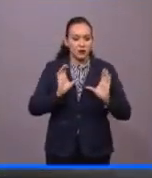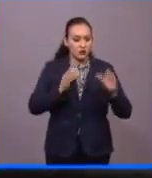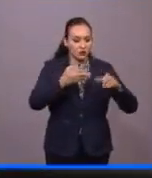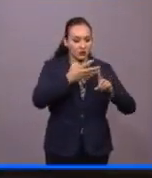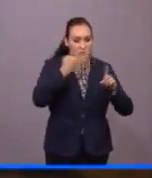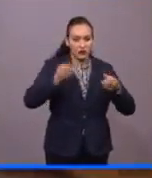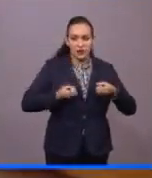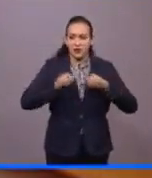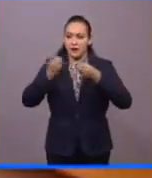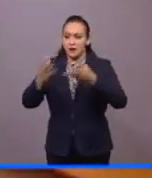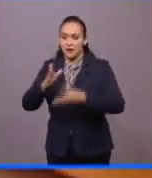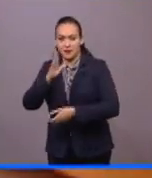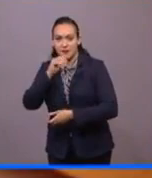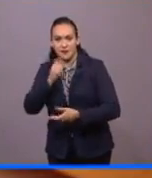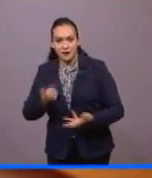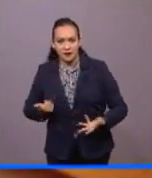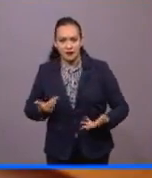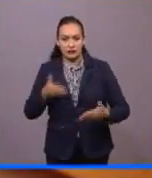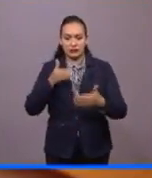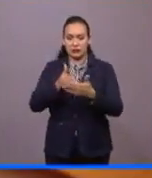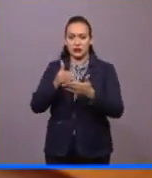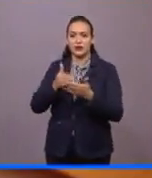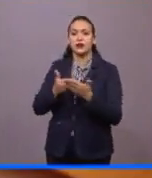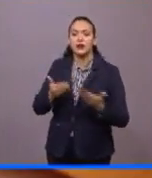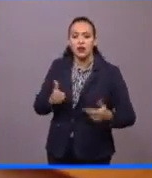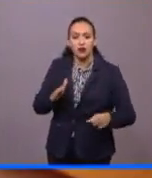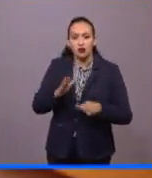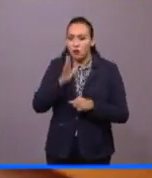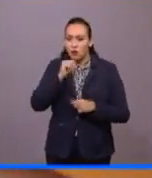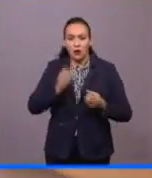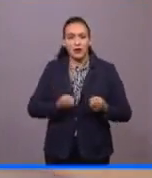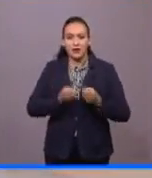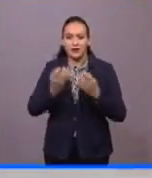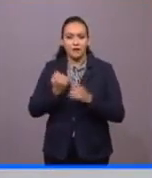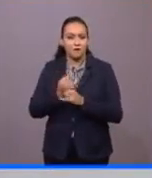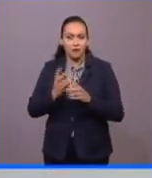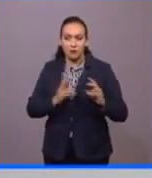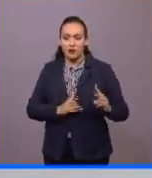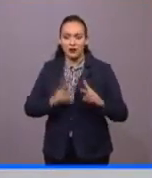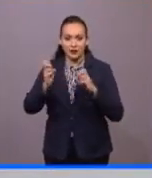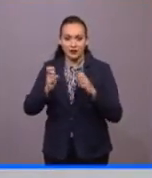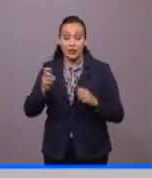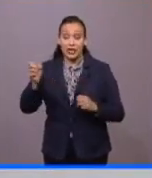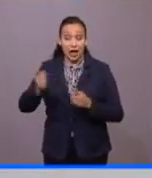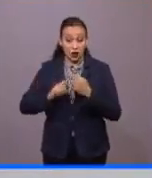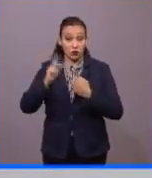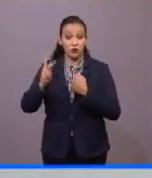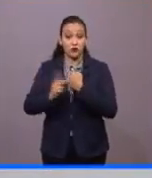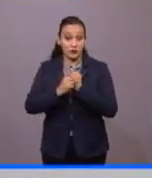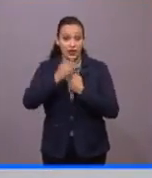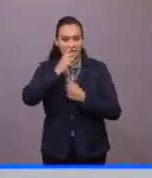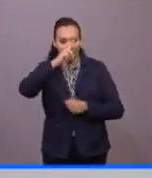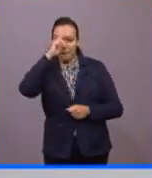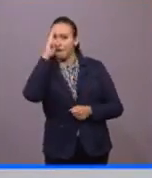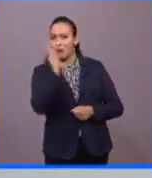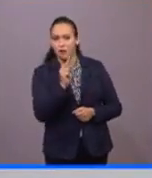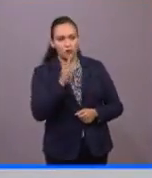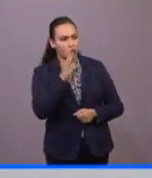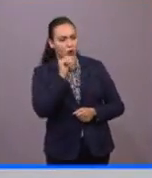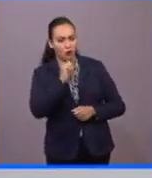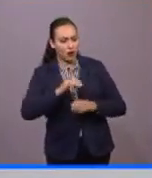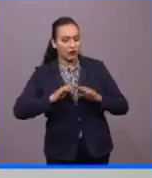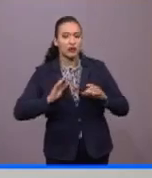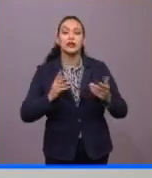comunidad LGBT cuando se relaciona con género y sexualidad, lo cual promueve intolerancia, estigmas